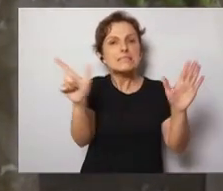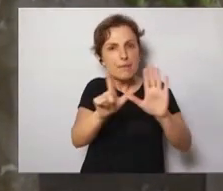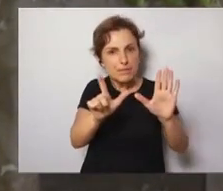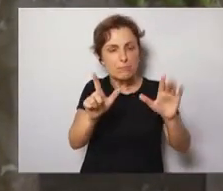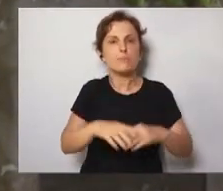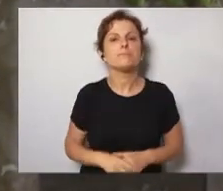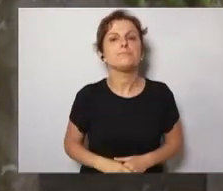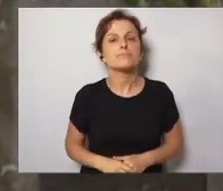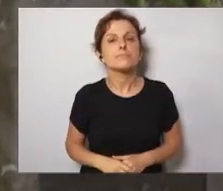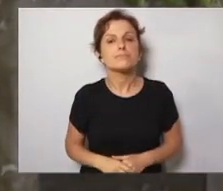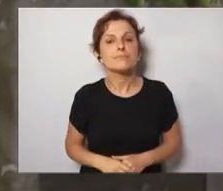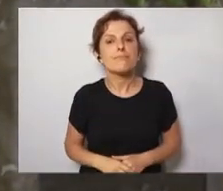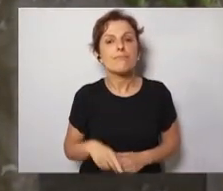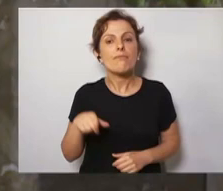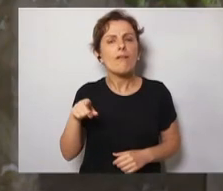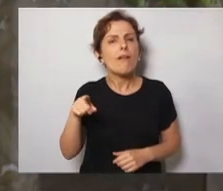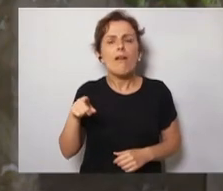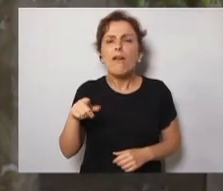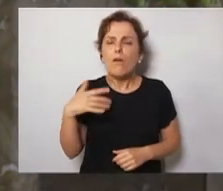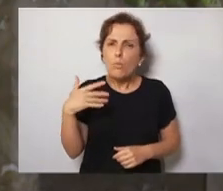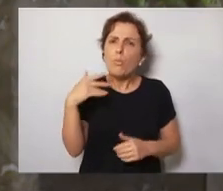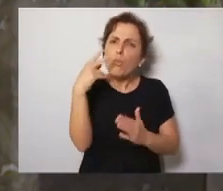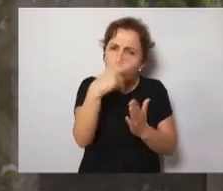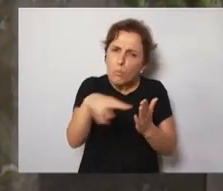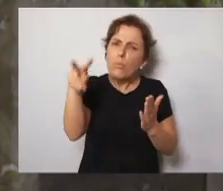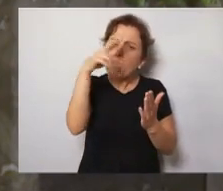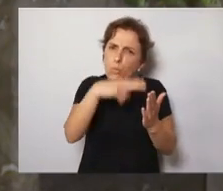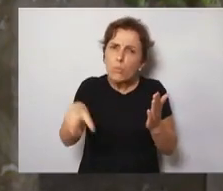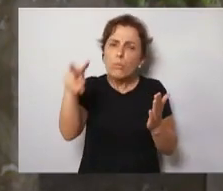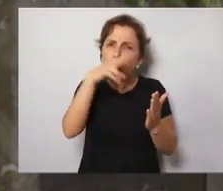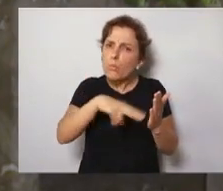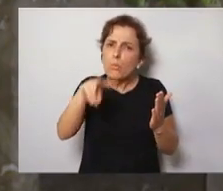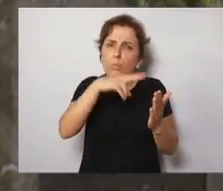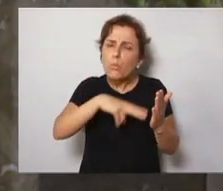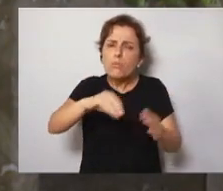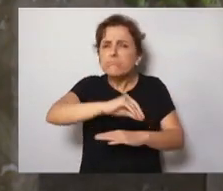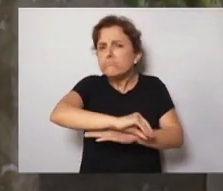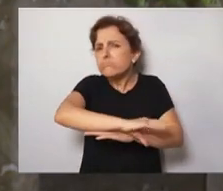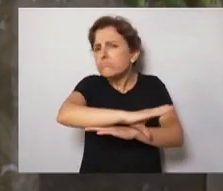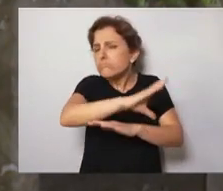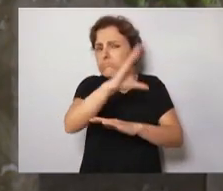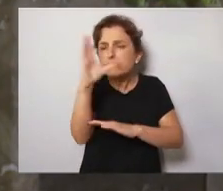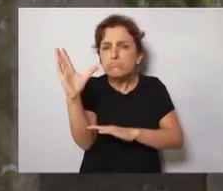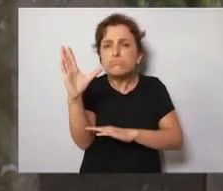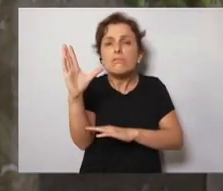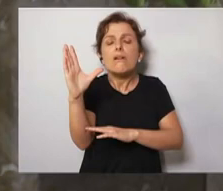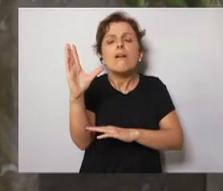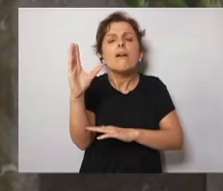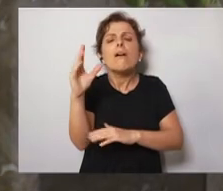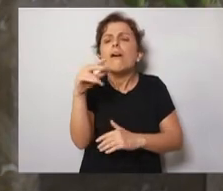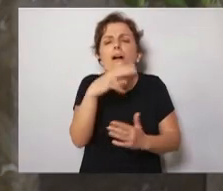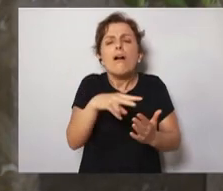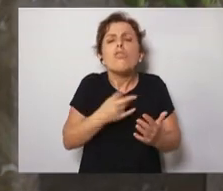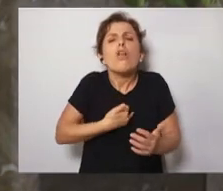luego desde el alba hasta promediar el día leyó el libro en la plaza que está